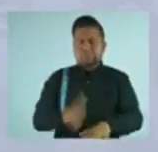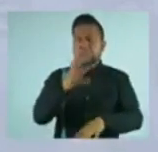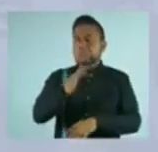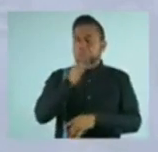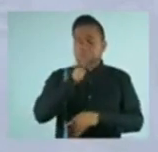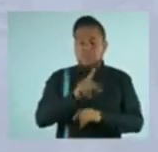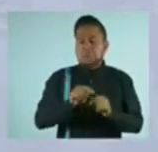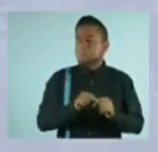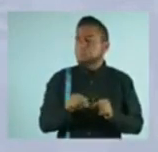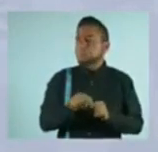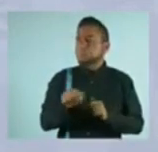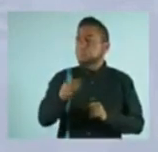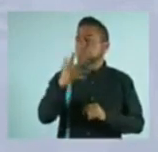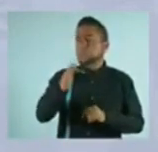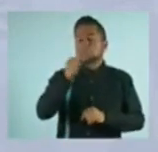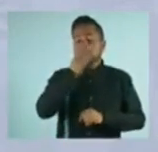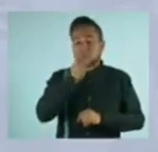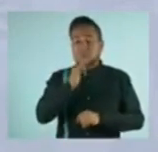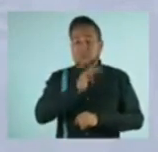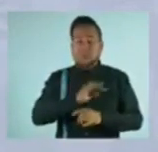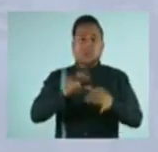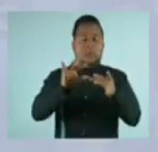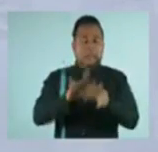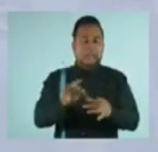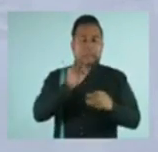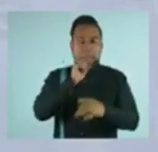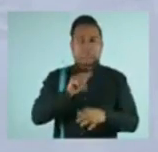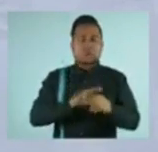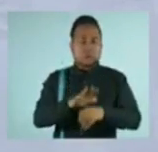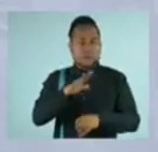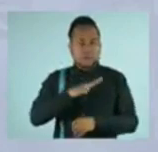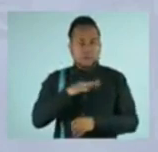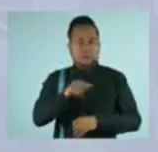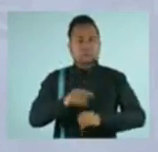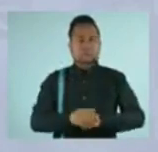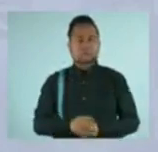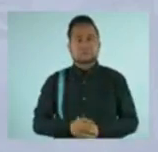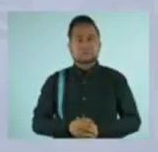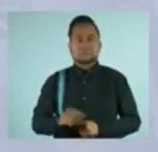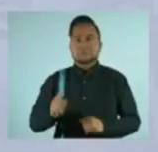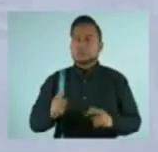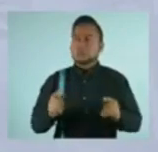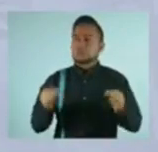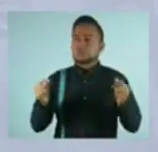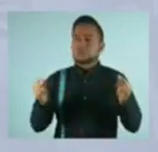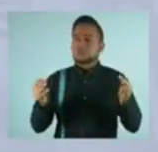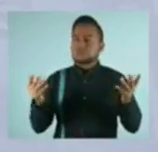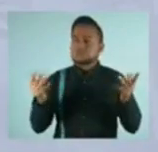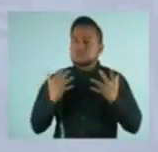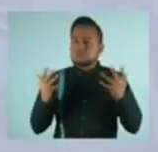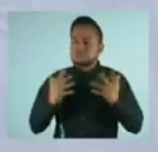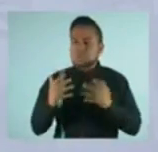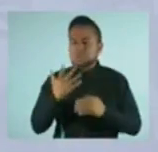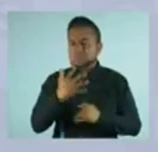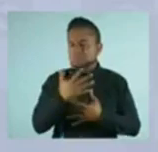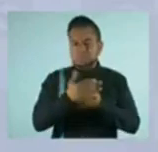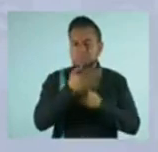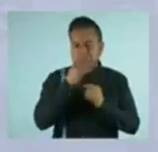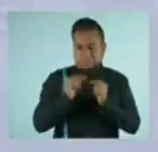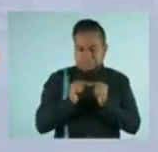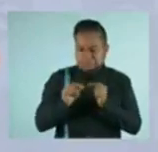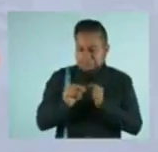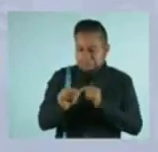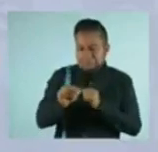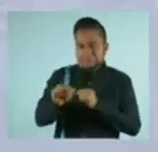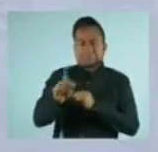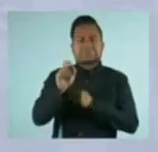pueblo. Y podemos mencionarles también que hay un microclima a 10-15 minutos de San Mateo. Hay curiosamente